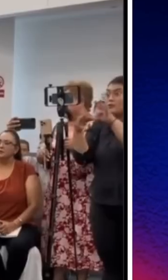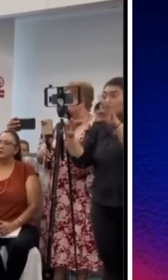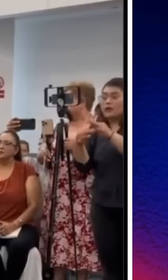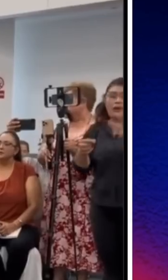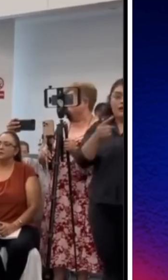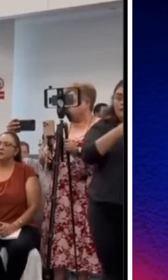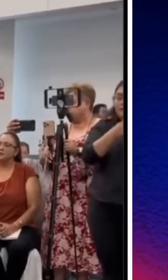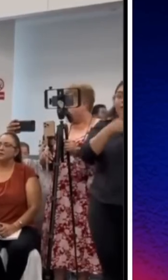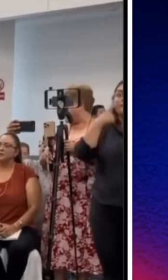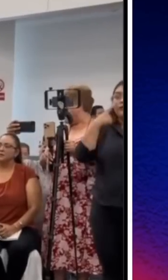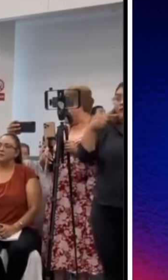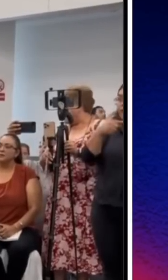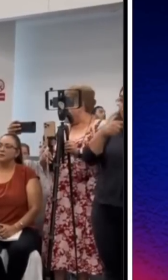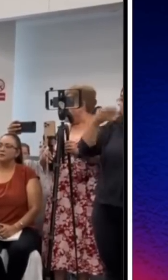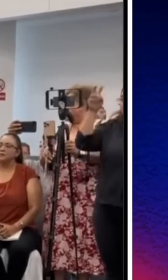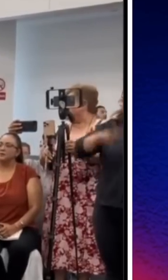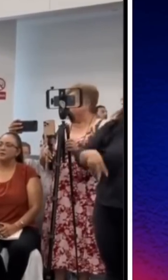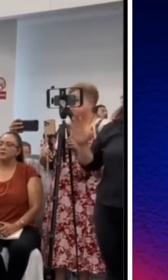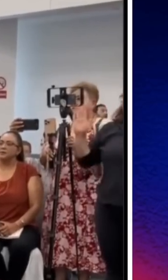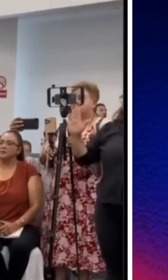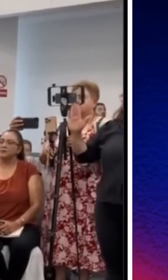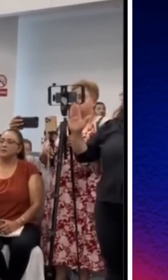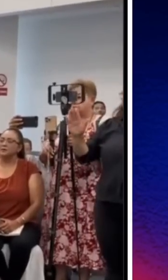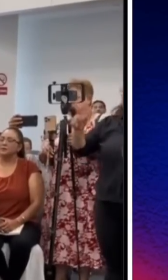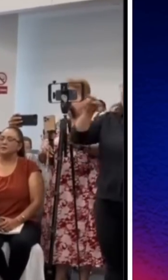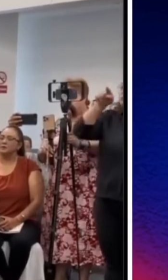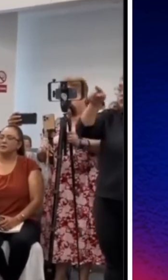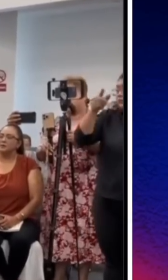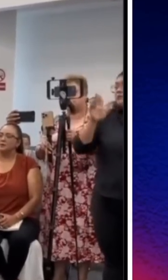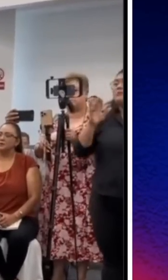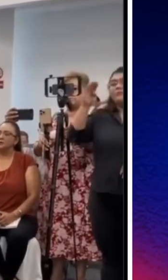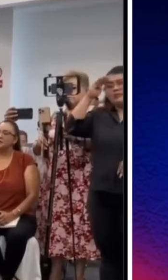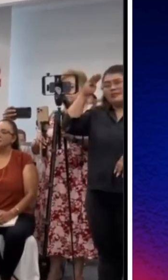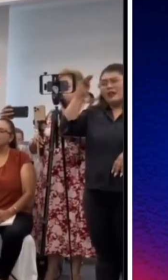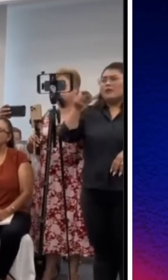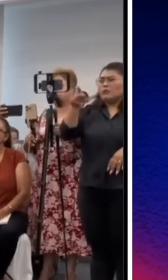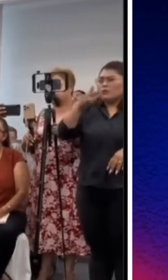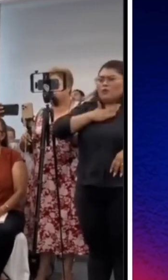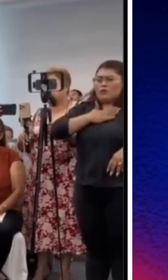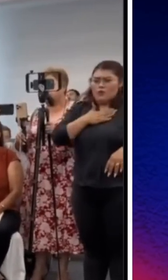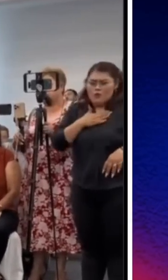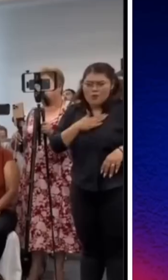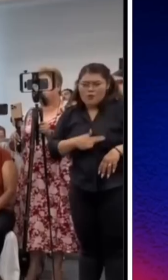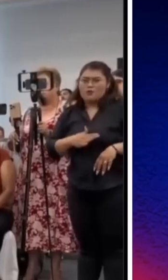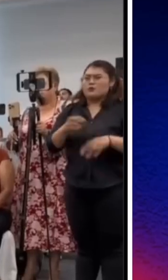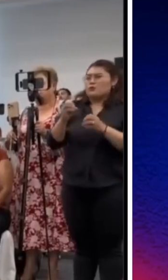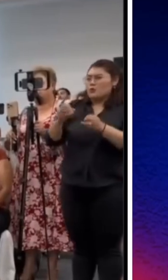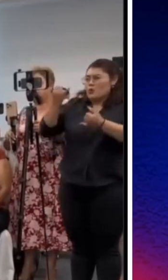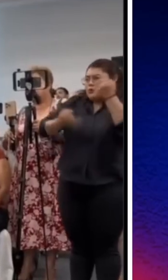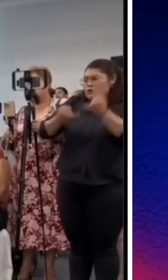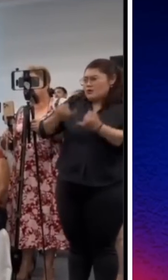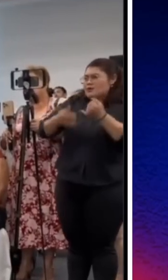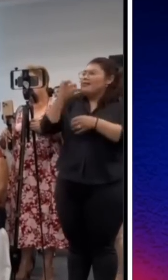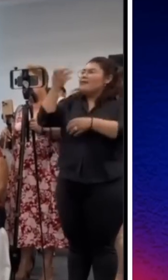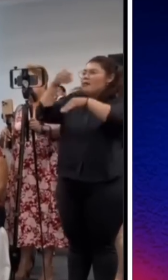no era posible que alguien que procura la justicia esconda un feminicidio, porque